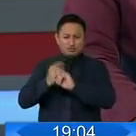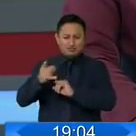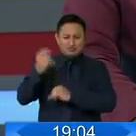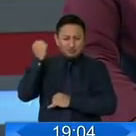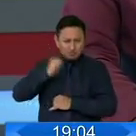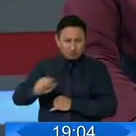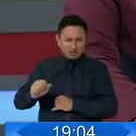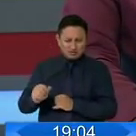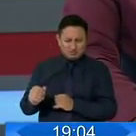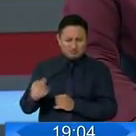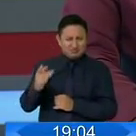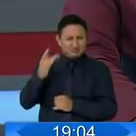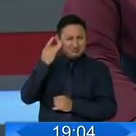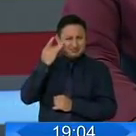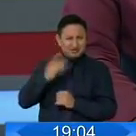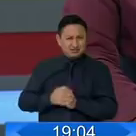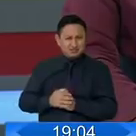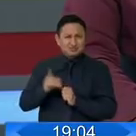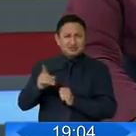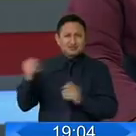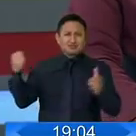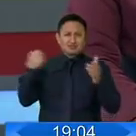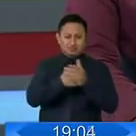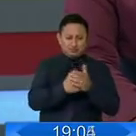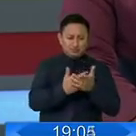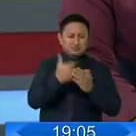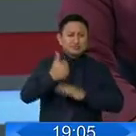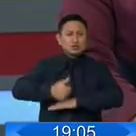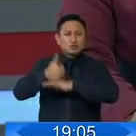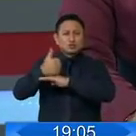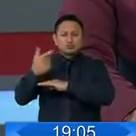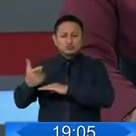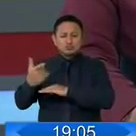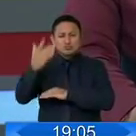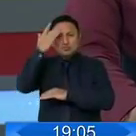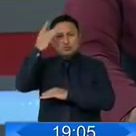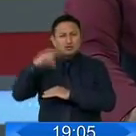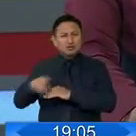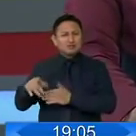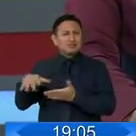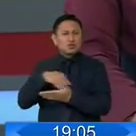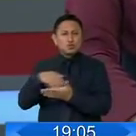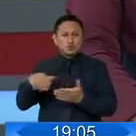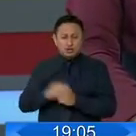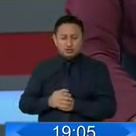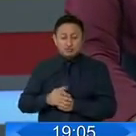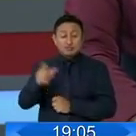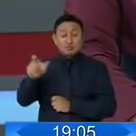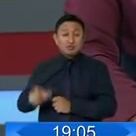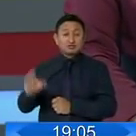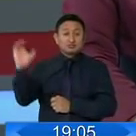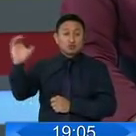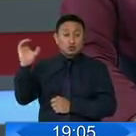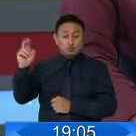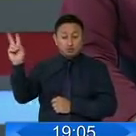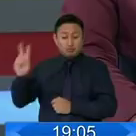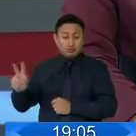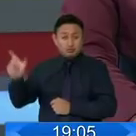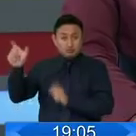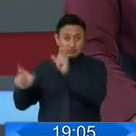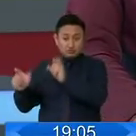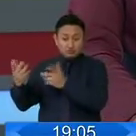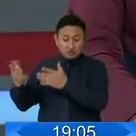que se accidentó en la vía Pifo-Papayacta. Las autoridades investigan el modo irregular en el que ciudadanos colombianos y